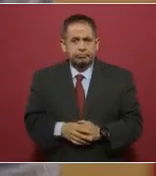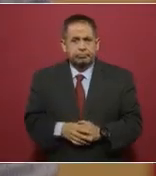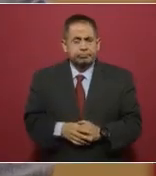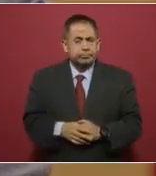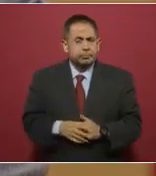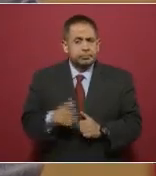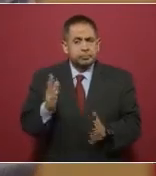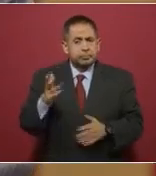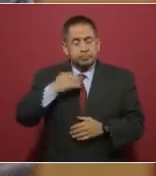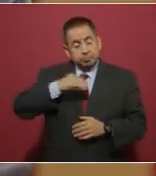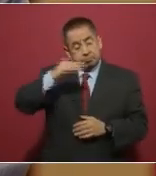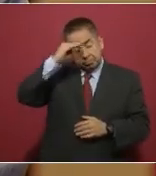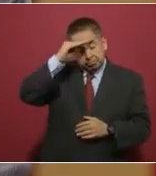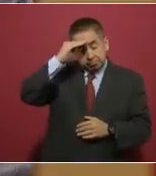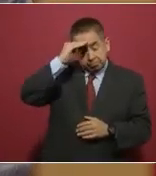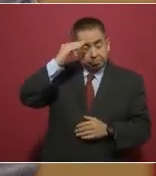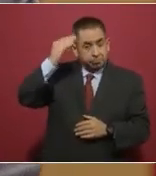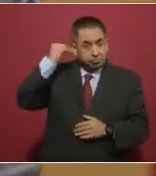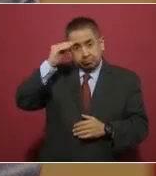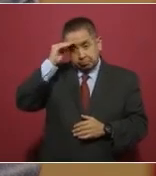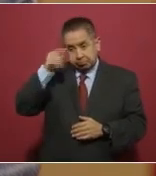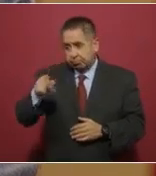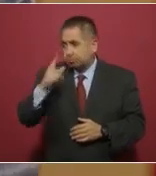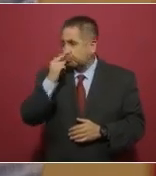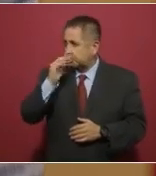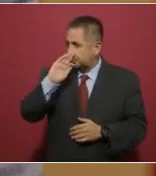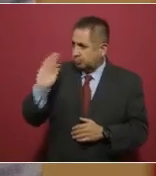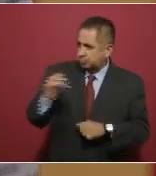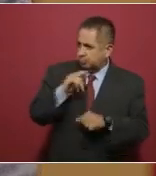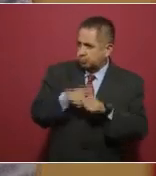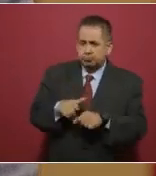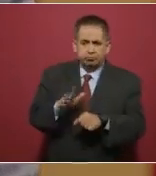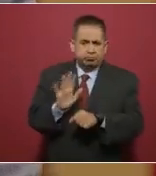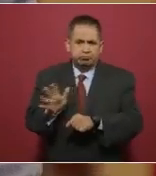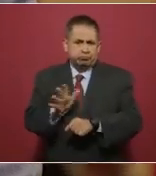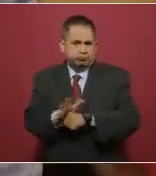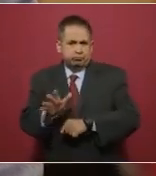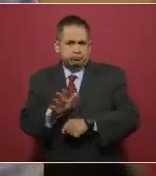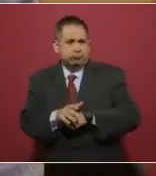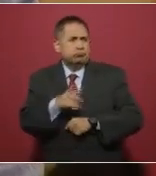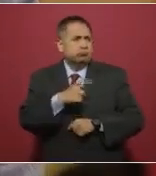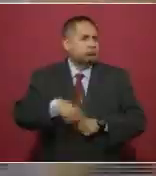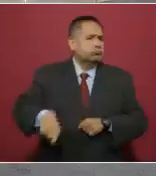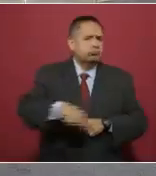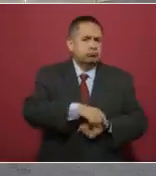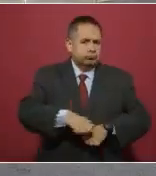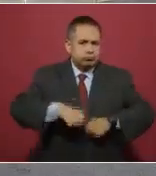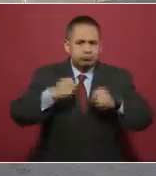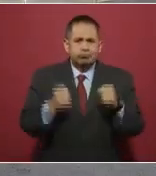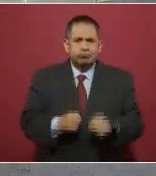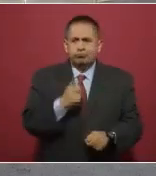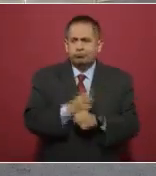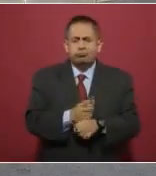Se pensó que con esta policía federal se podía garantizar la seguridad pública.